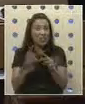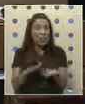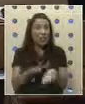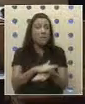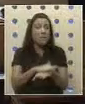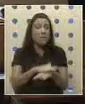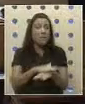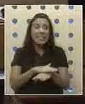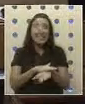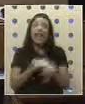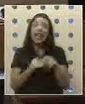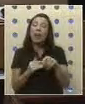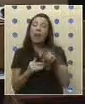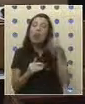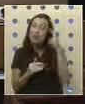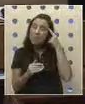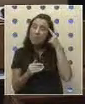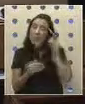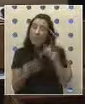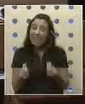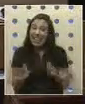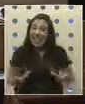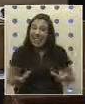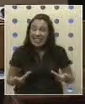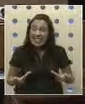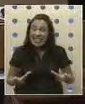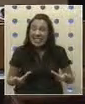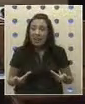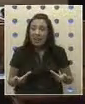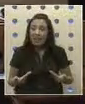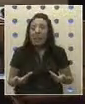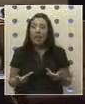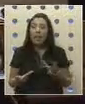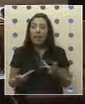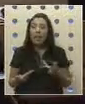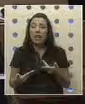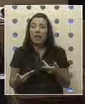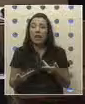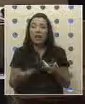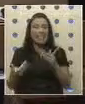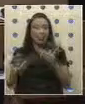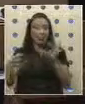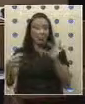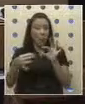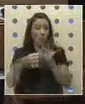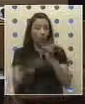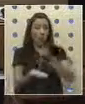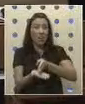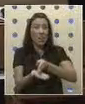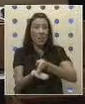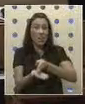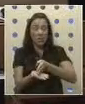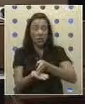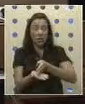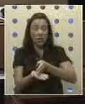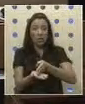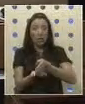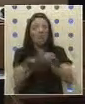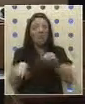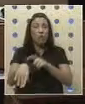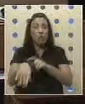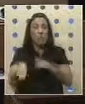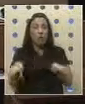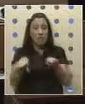una primaria tenga sentido, sirva y sea válida, es que sean vinculantes, que sean